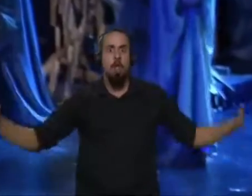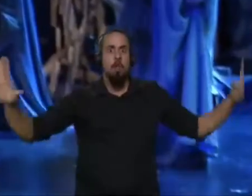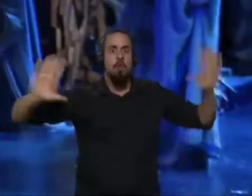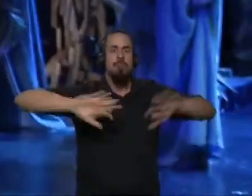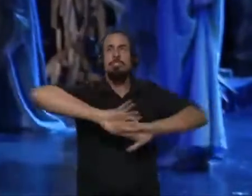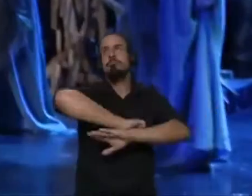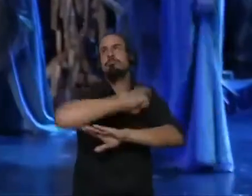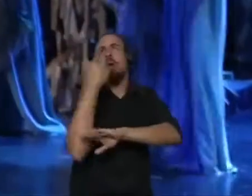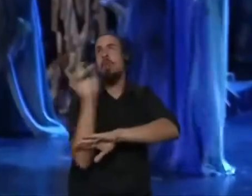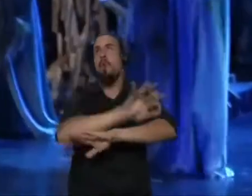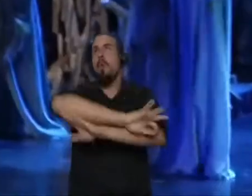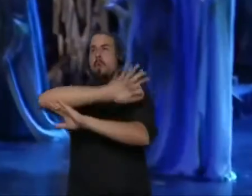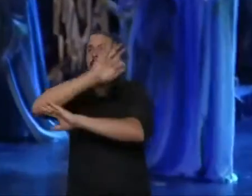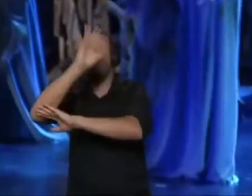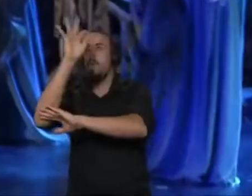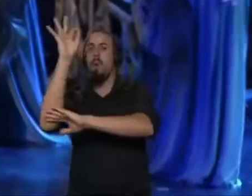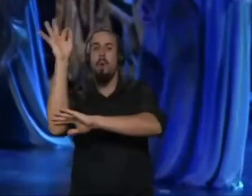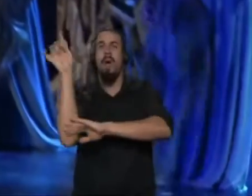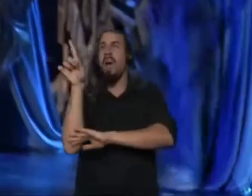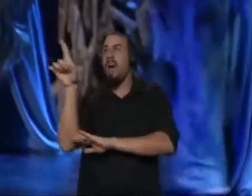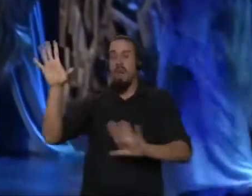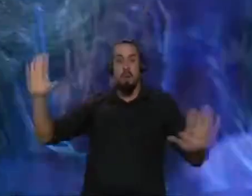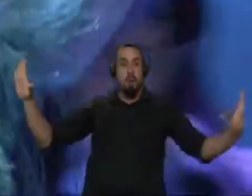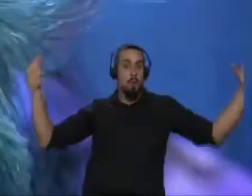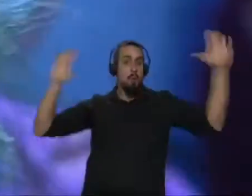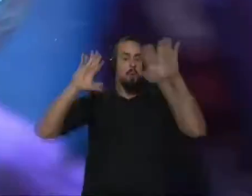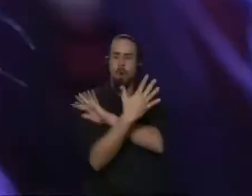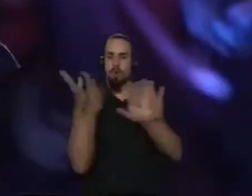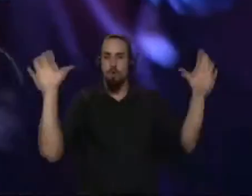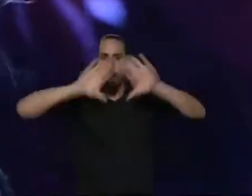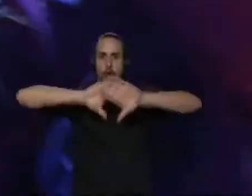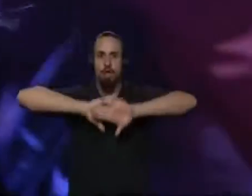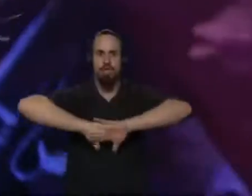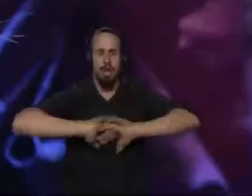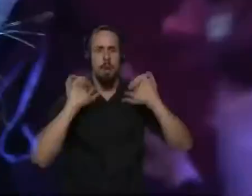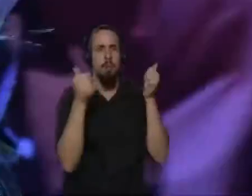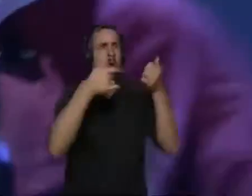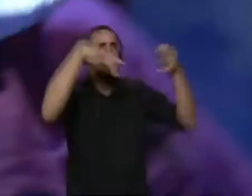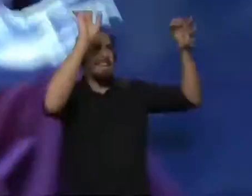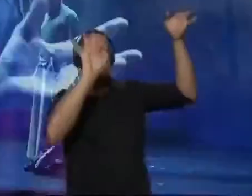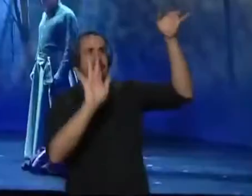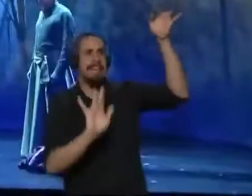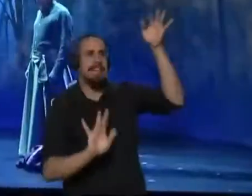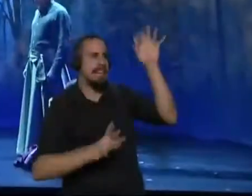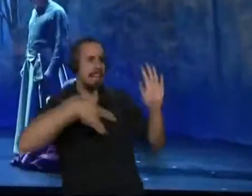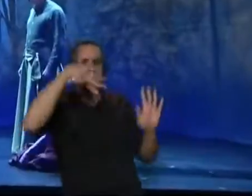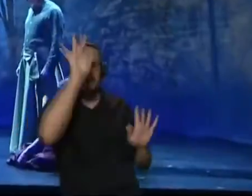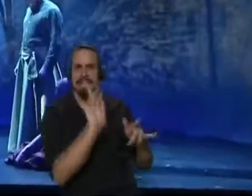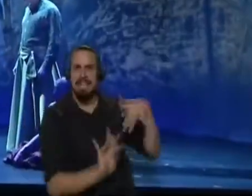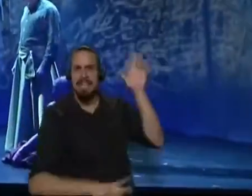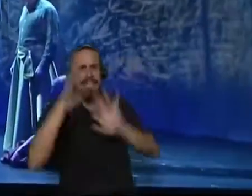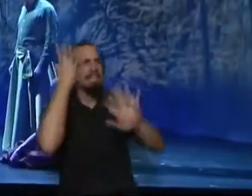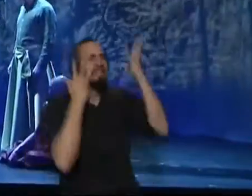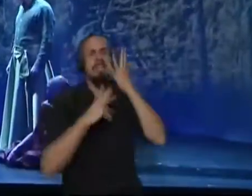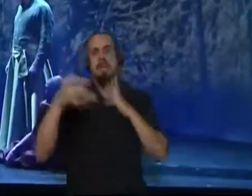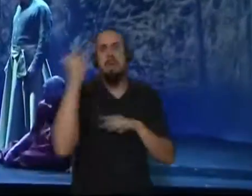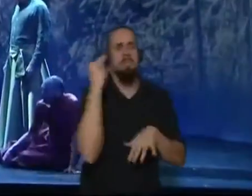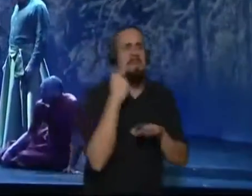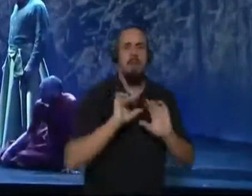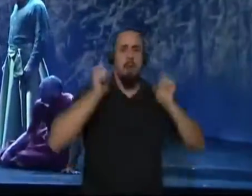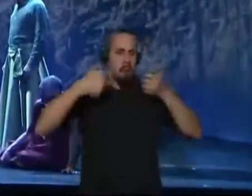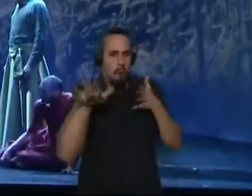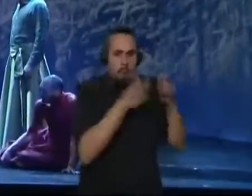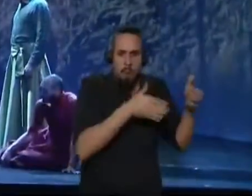noche cuando era más de día. Y empezó a llover tristeza. Y empezó a correr el miedo como si huyera de